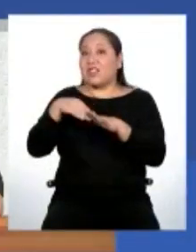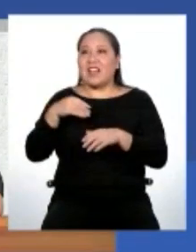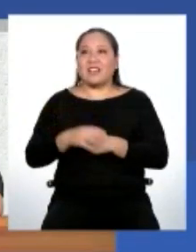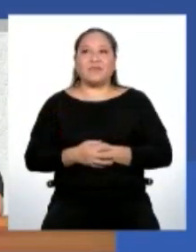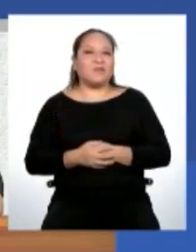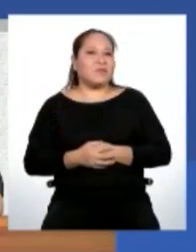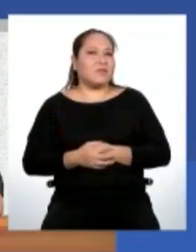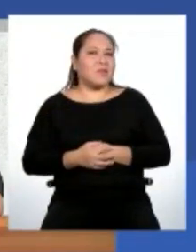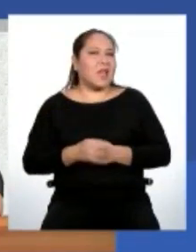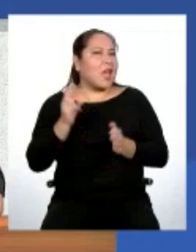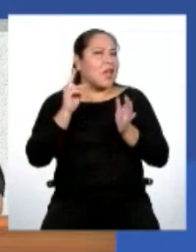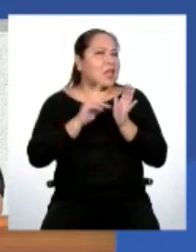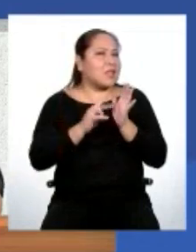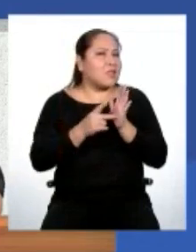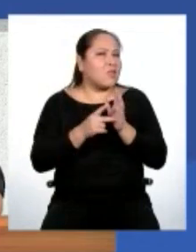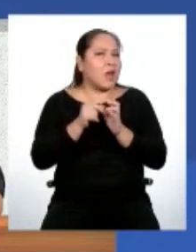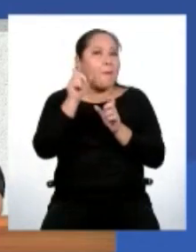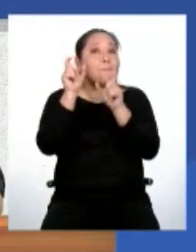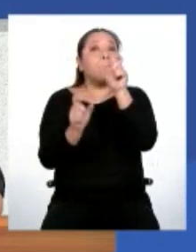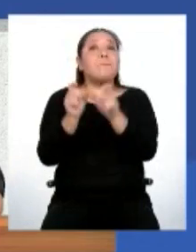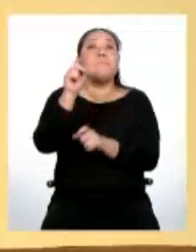¿Y qué son los personajes?